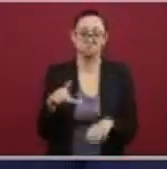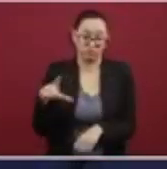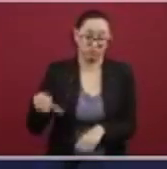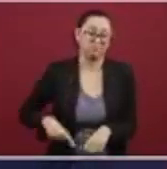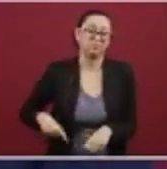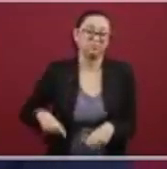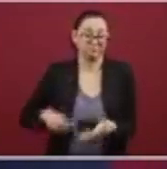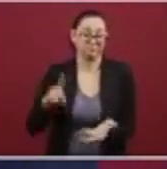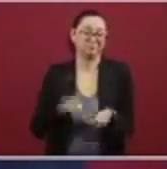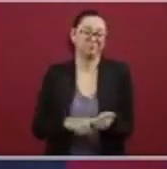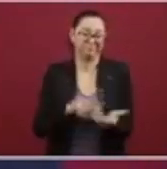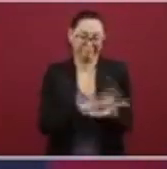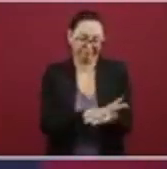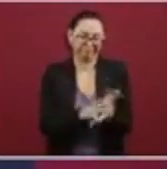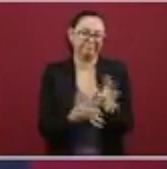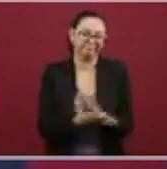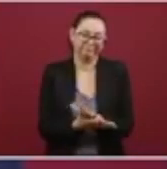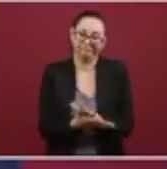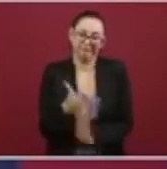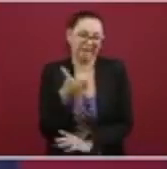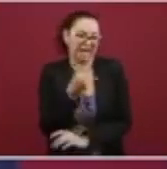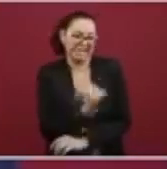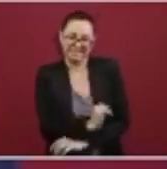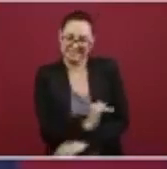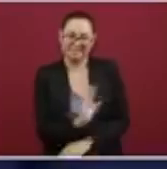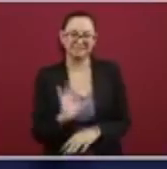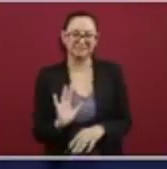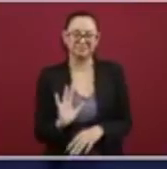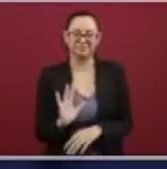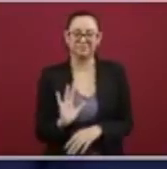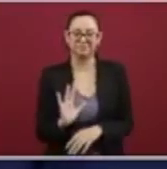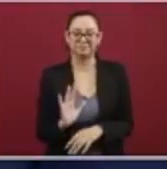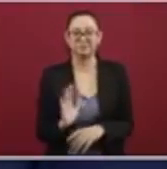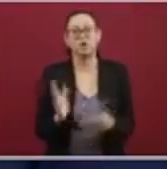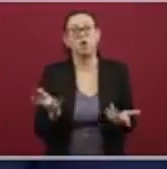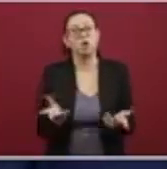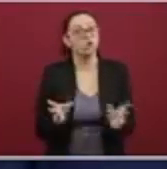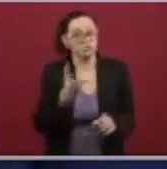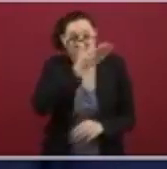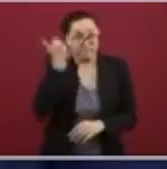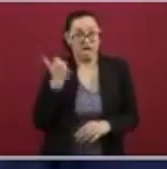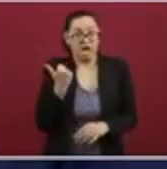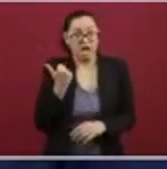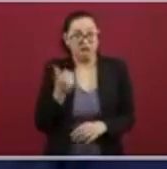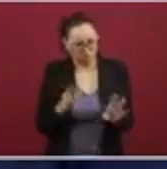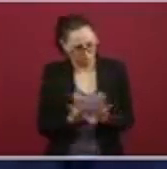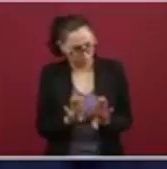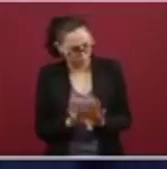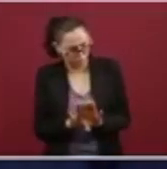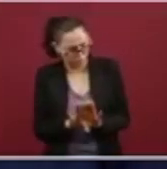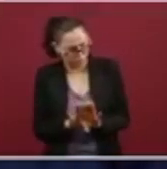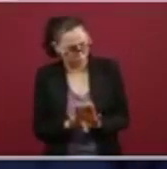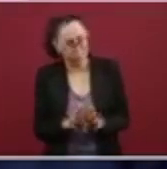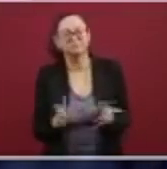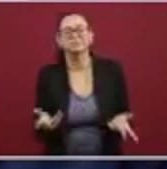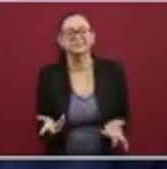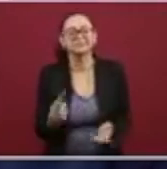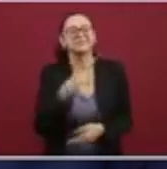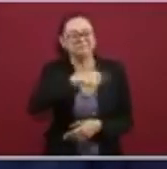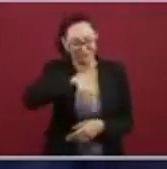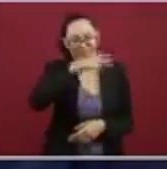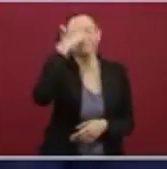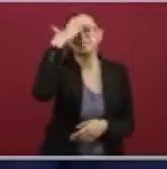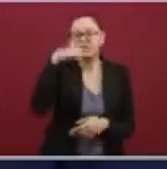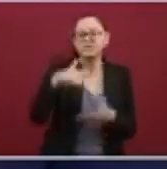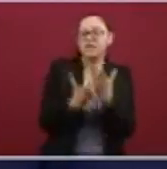cómplices, los gobernantes, porque ni modo que no supieran. Tenían hasta contabilizado